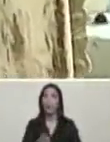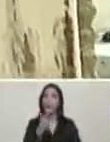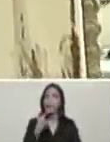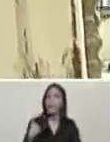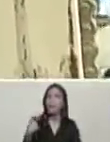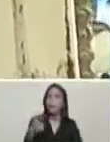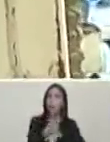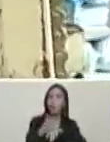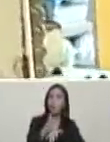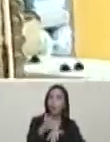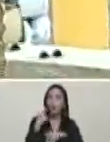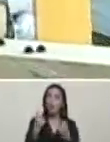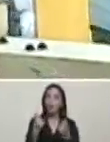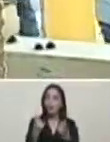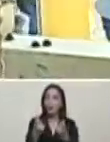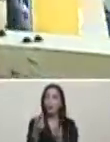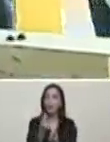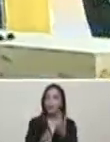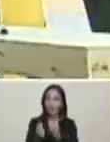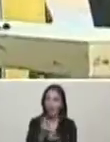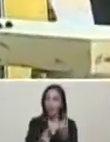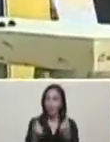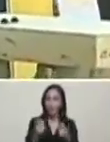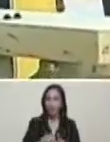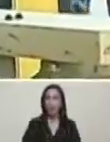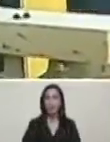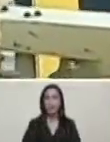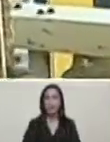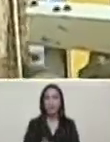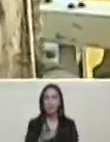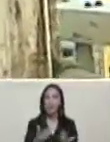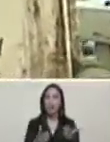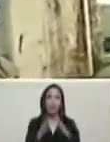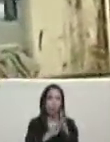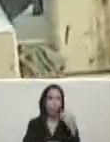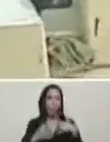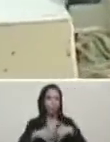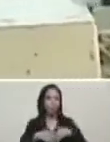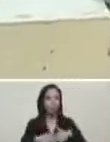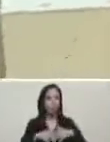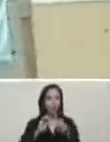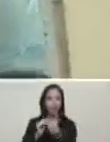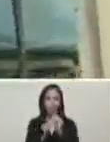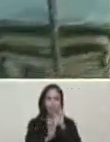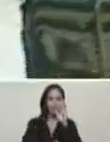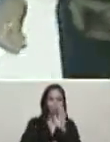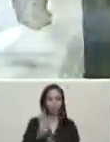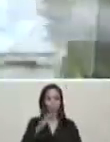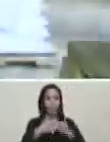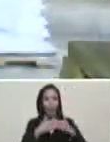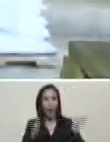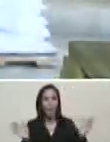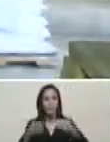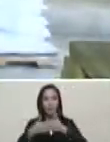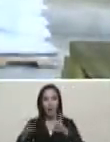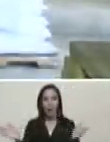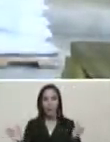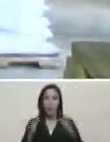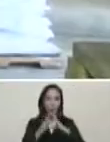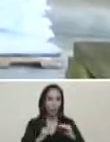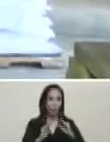una inversión para recuperar el complejo en toda su magnitud y para ampliar las capacidades de